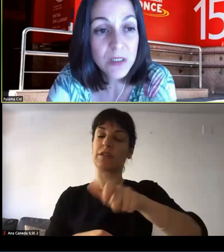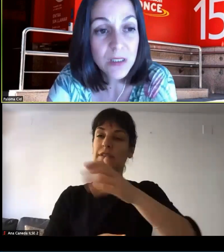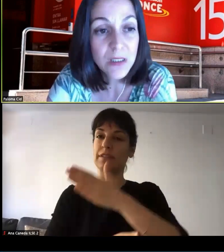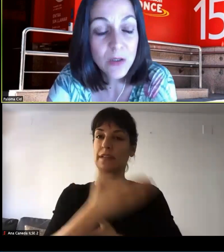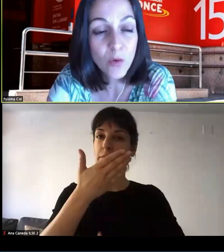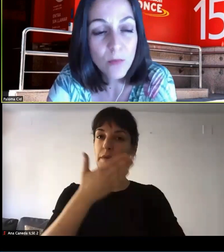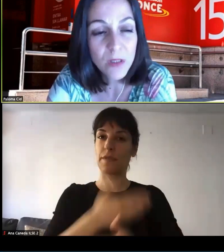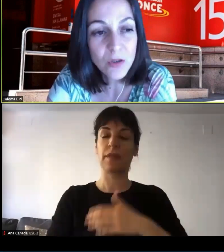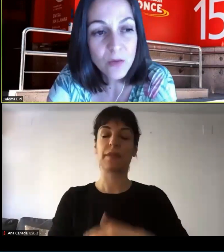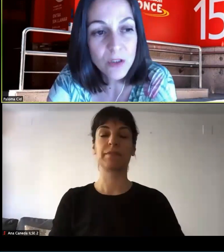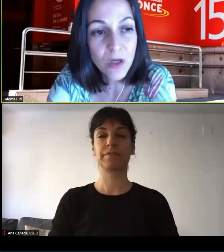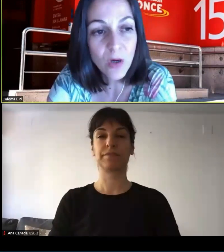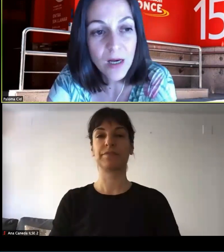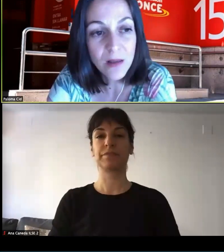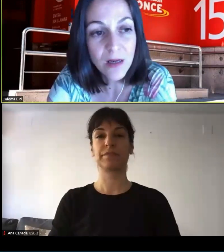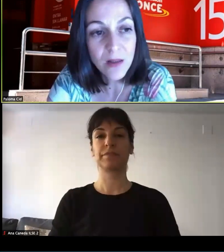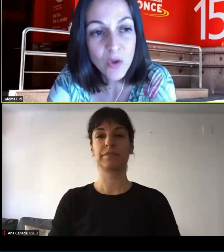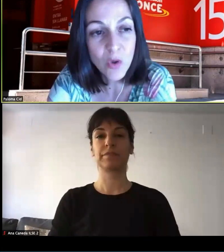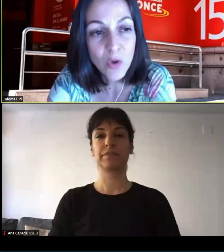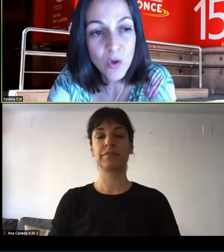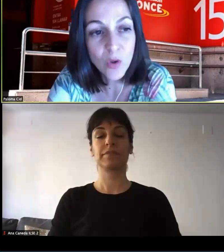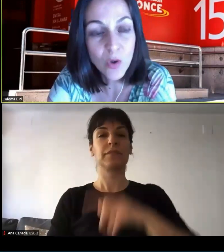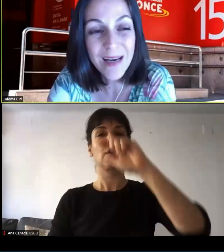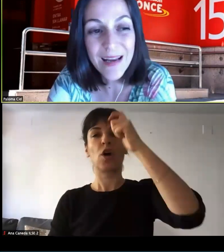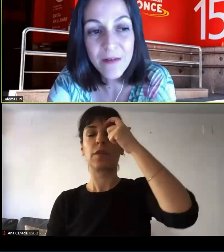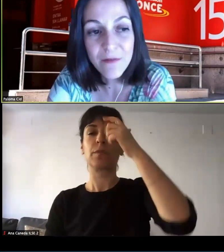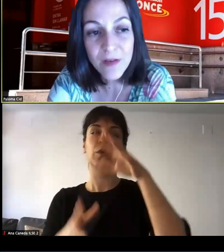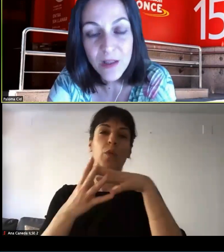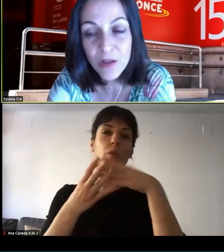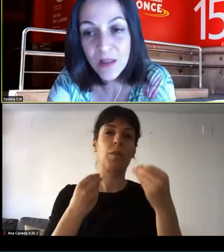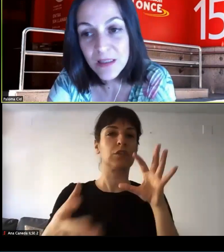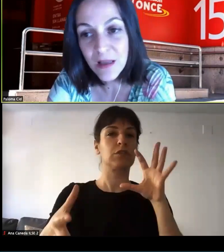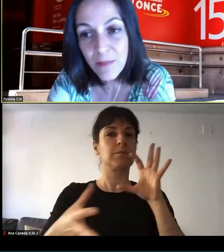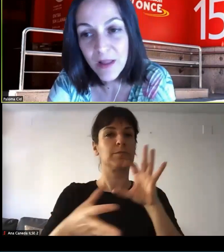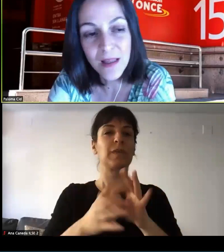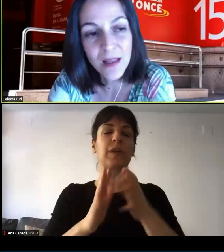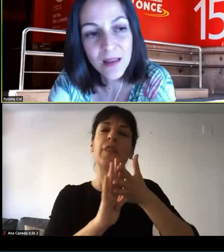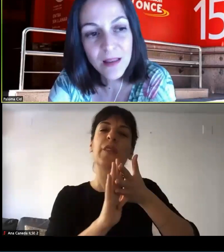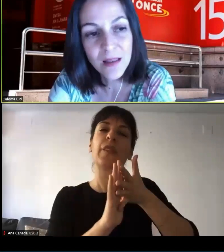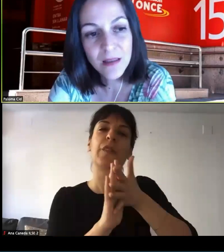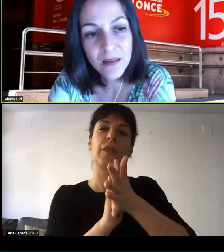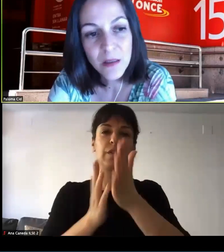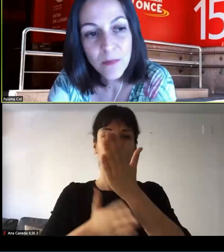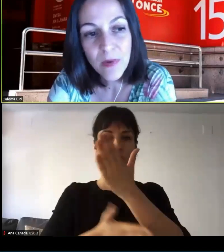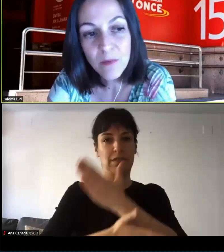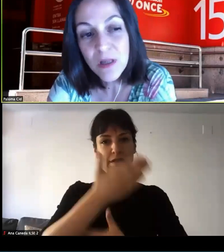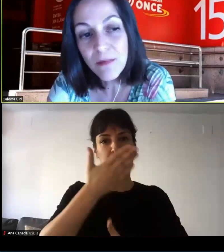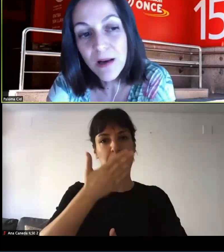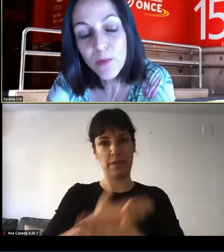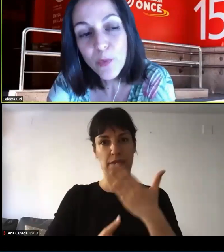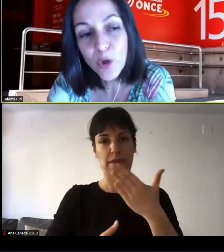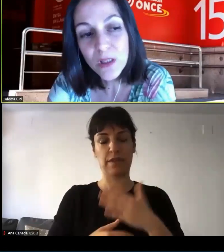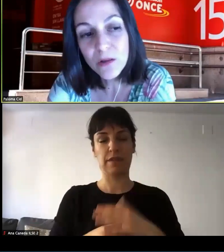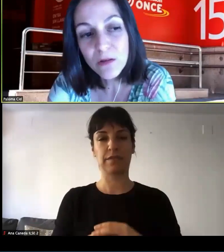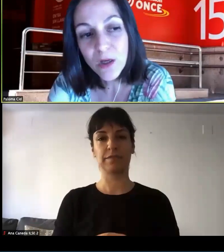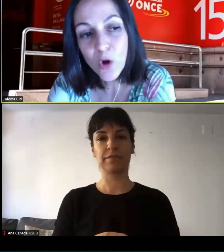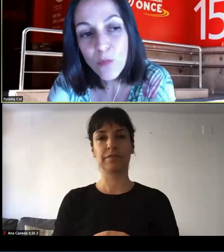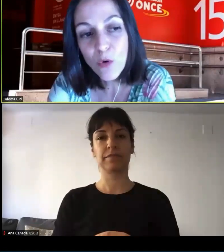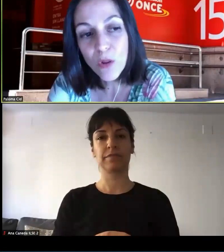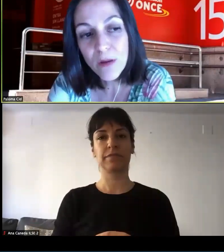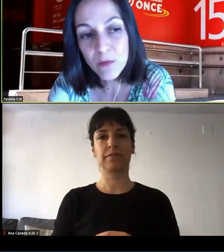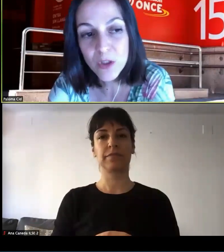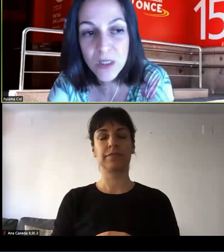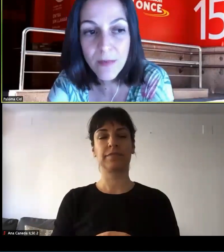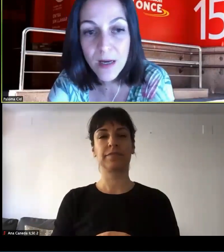conceptos y documentos, como os digo, relacionados con la definición de discapacidad. Vamos a hablar un poquito de